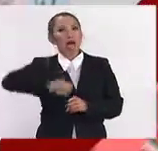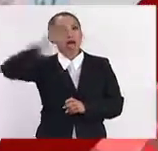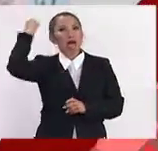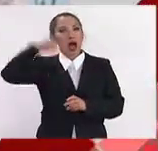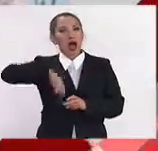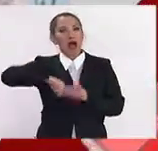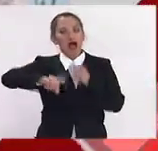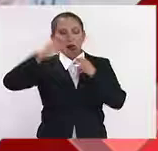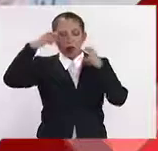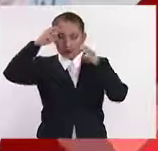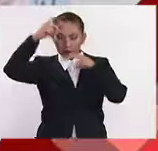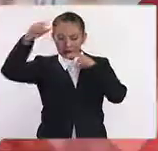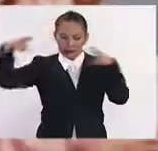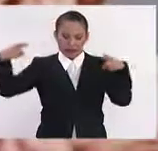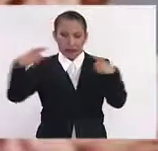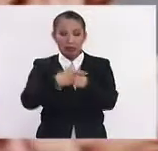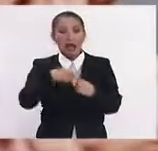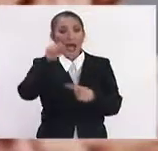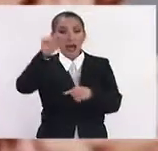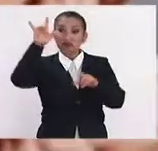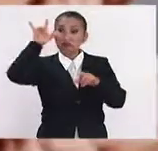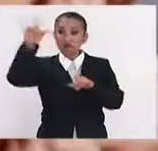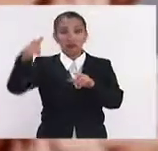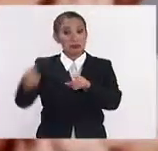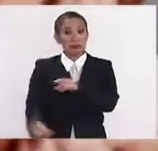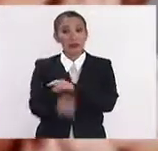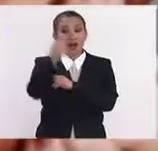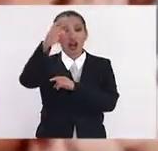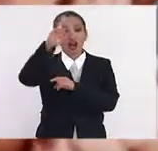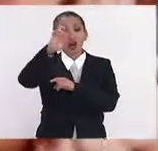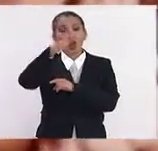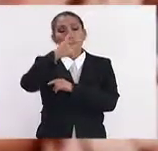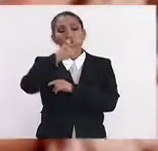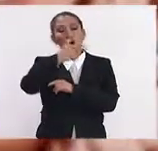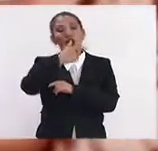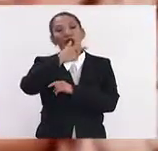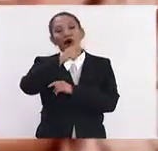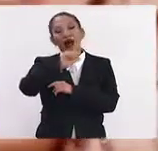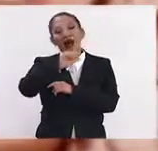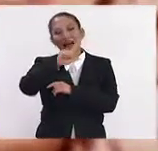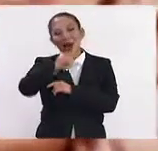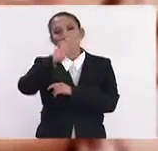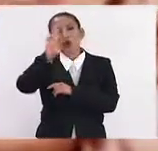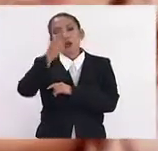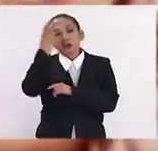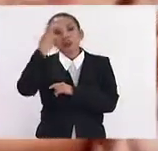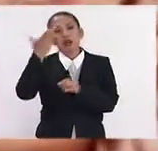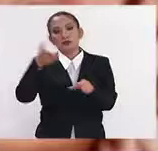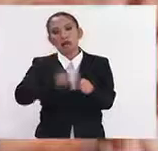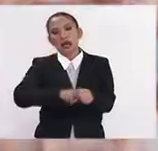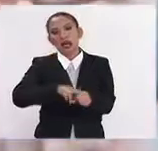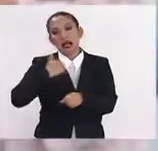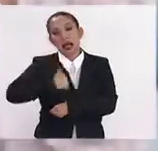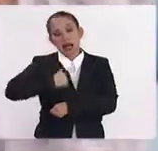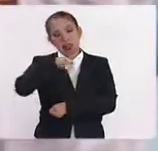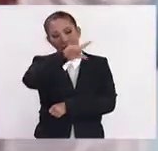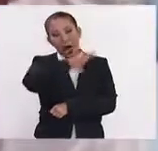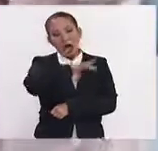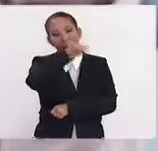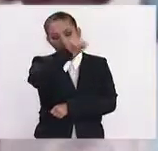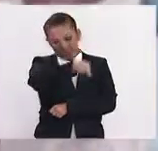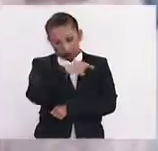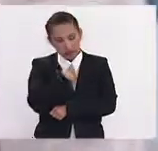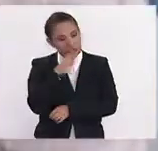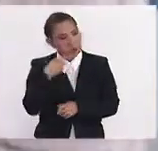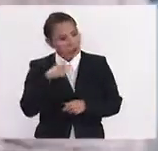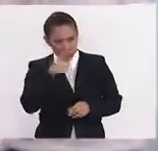hecho, el cuadro, el original, quedó en exposición permanente en el Royal University Hospital de Canadá. Ahí lo pueden ver toda la